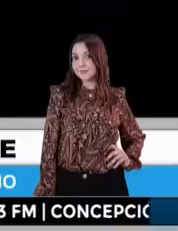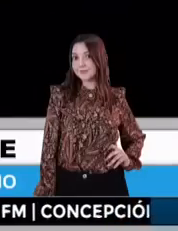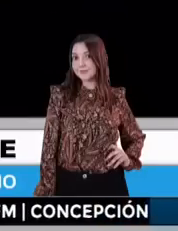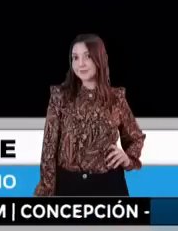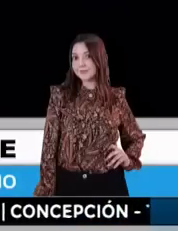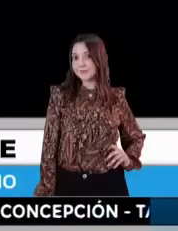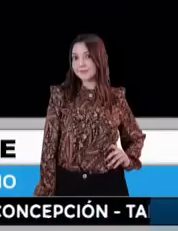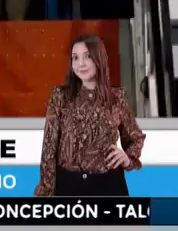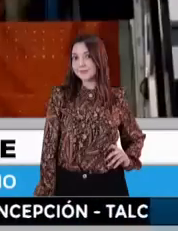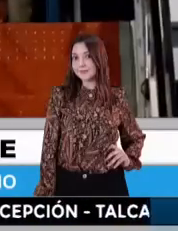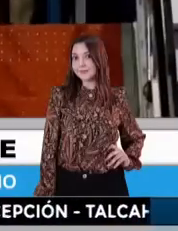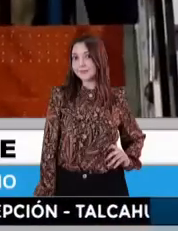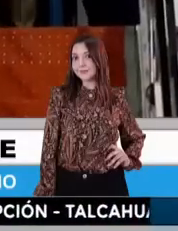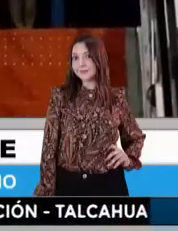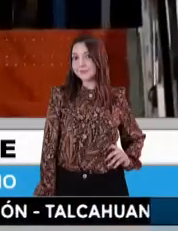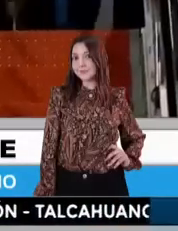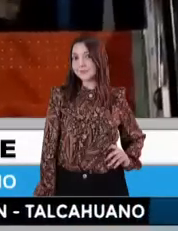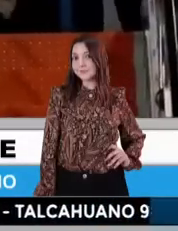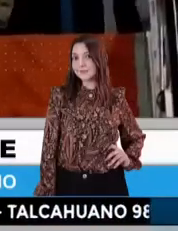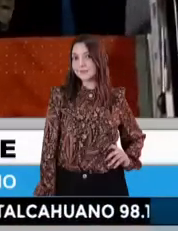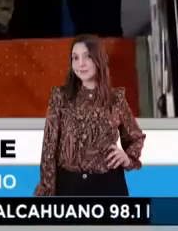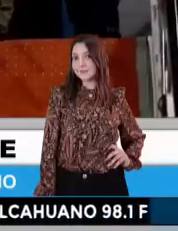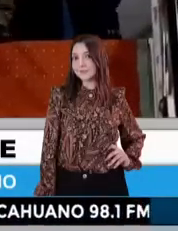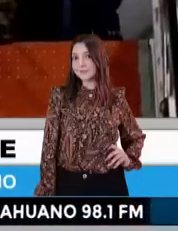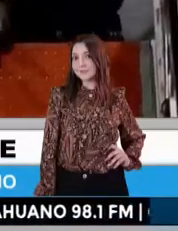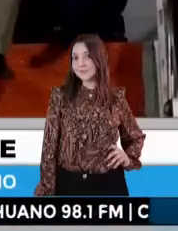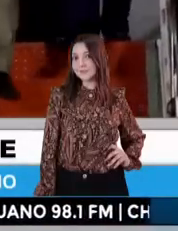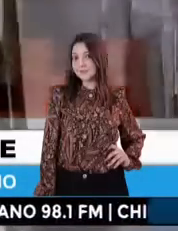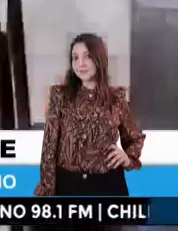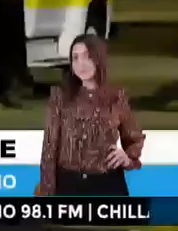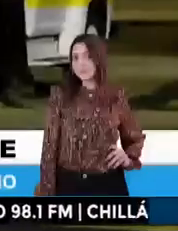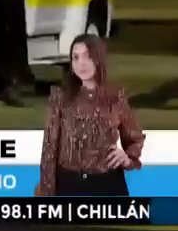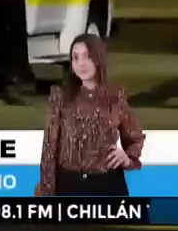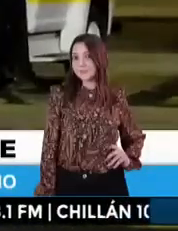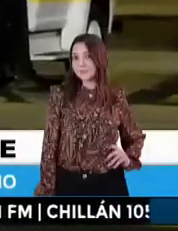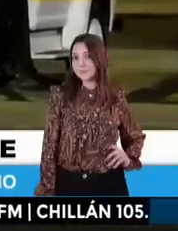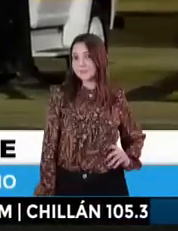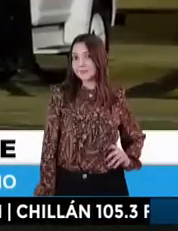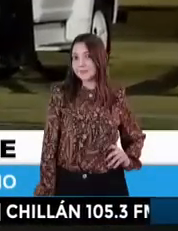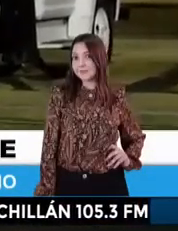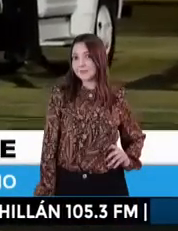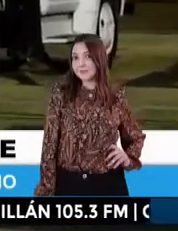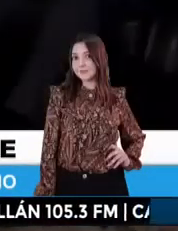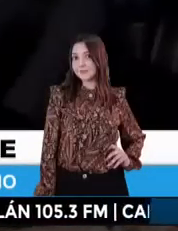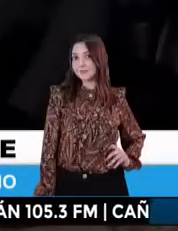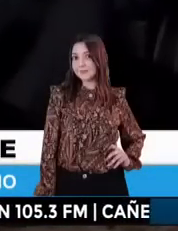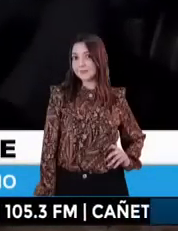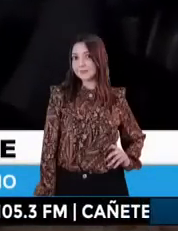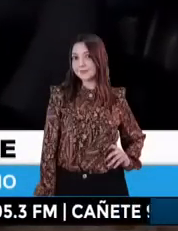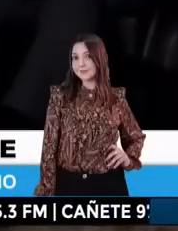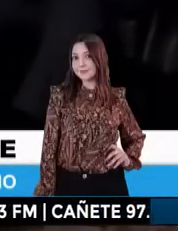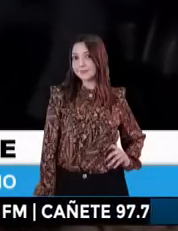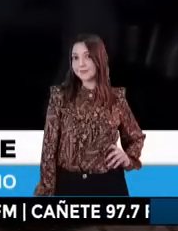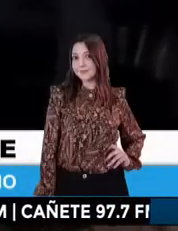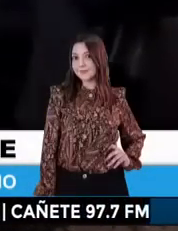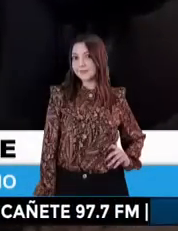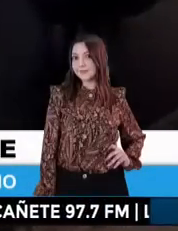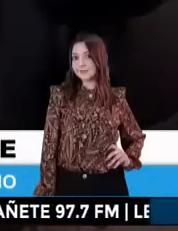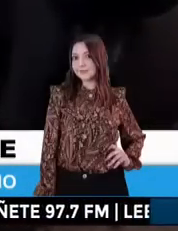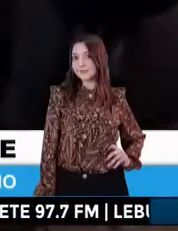que va a entregar una declaración conjunta, pero todavía no está confirmado si es que va a responder preguntas. ¿Baja en este momento, no? ¿Del auto o